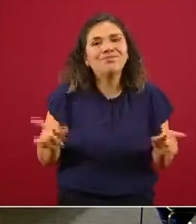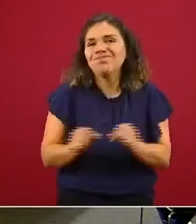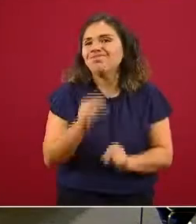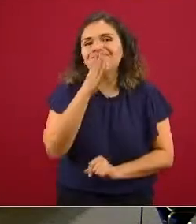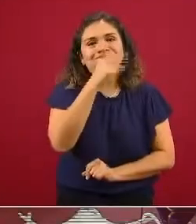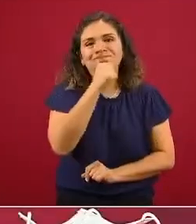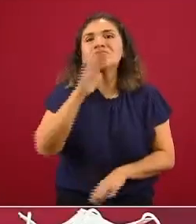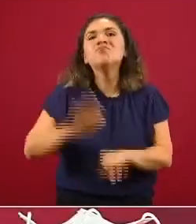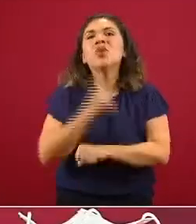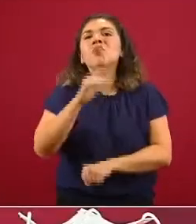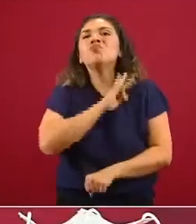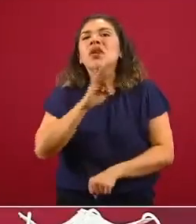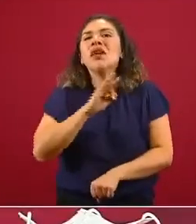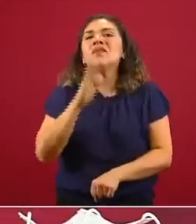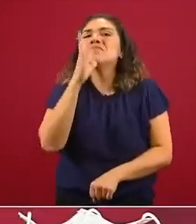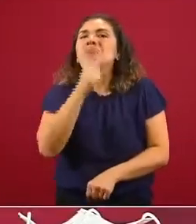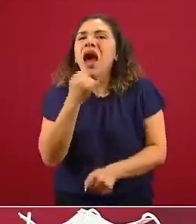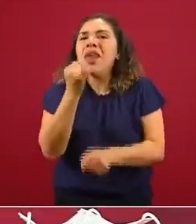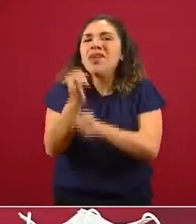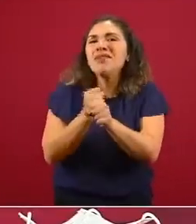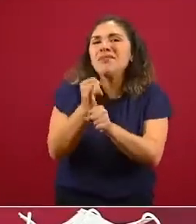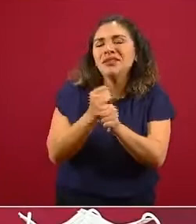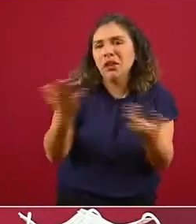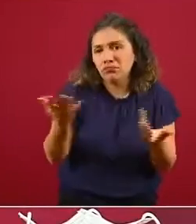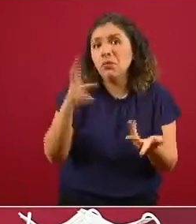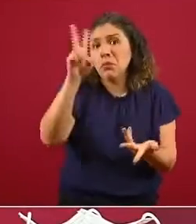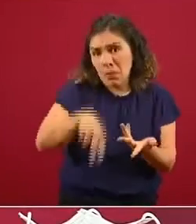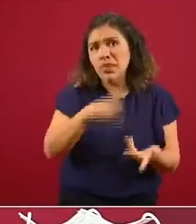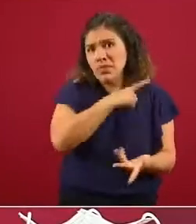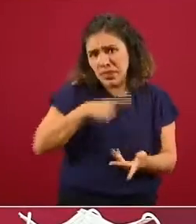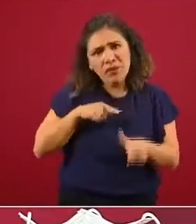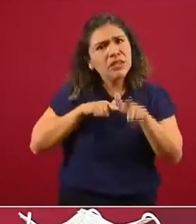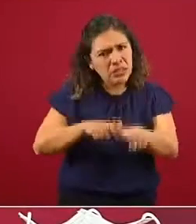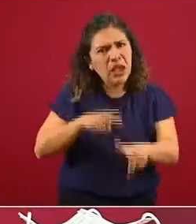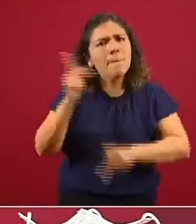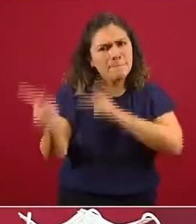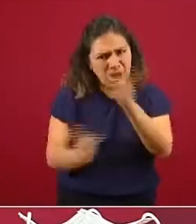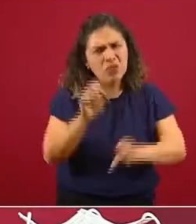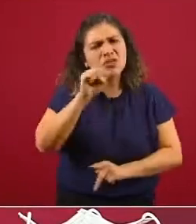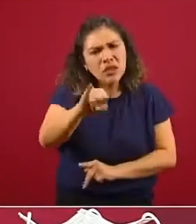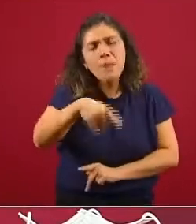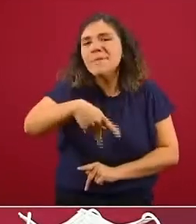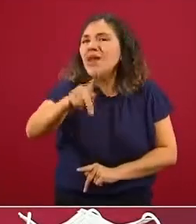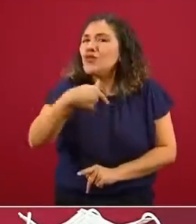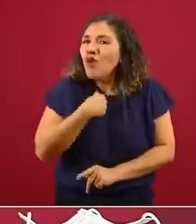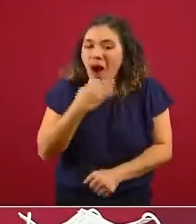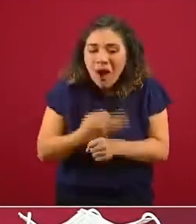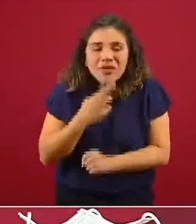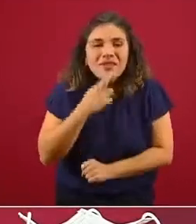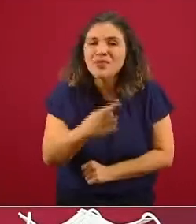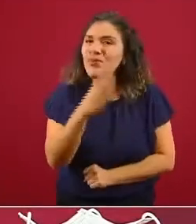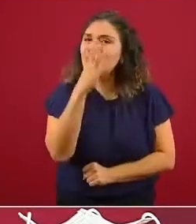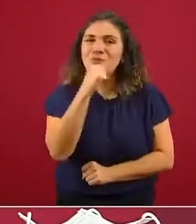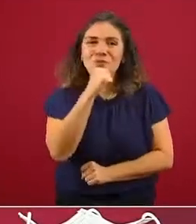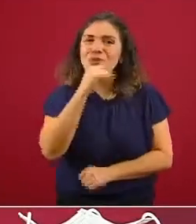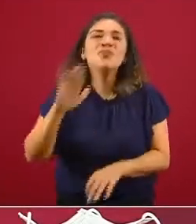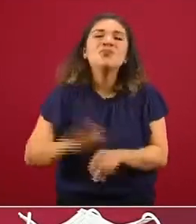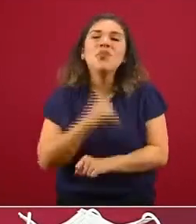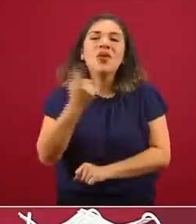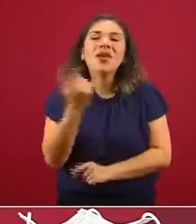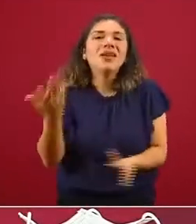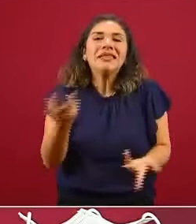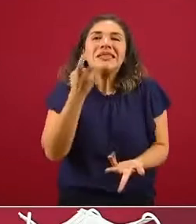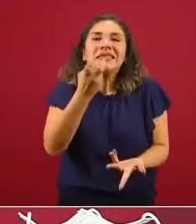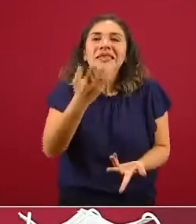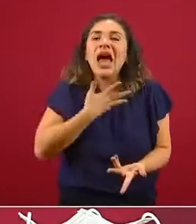porque entorpecería las investigaciones. Sí vale la pena no quitar el dedo del renglón, y por supuesto, pero no puedo contestarle nada porque